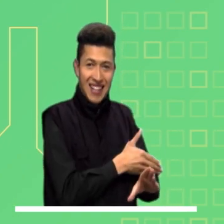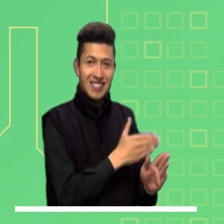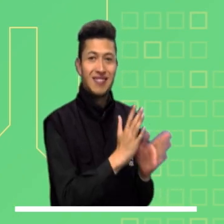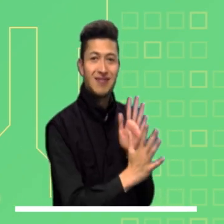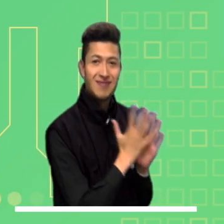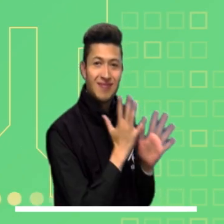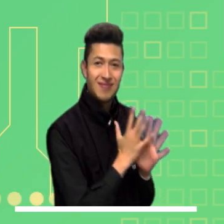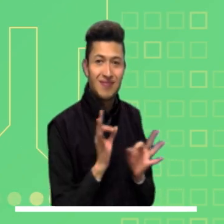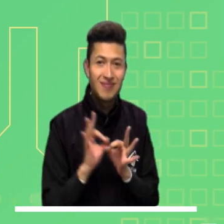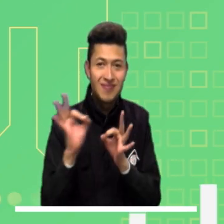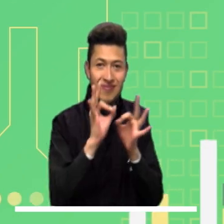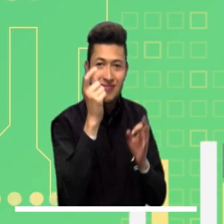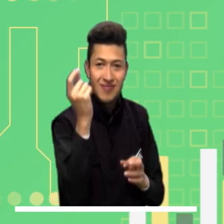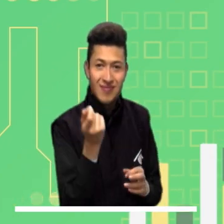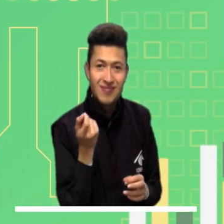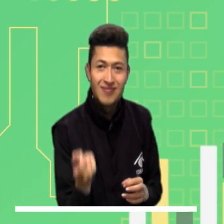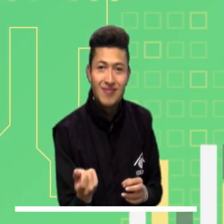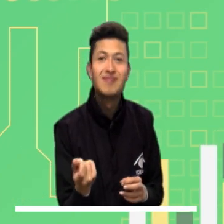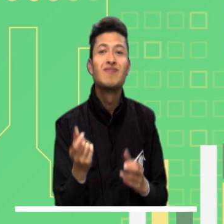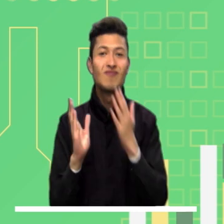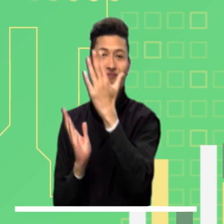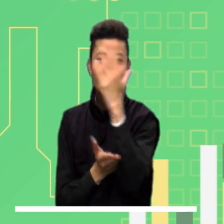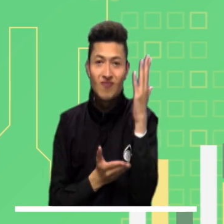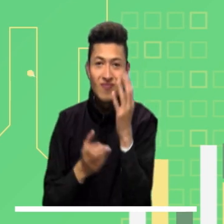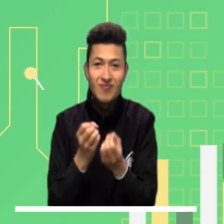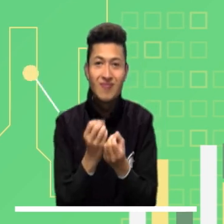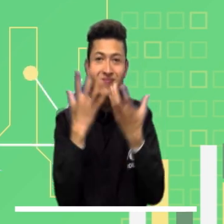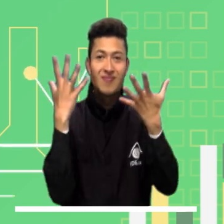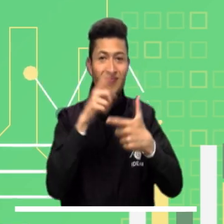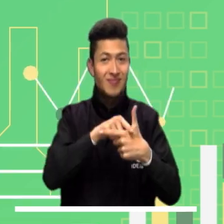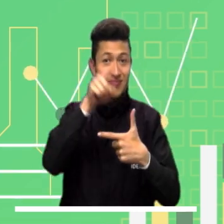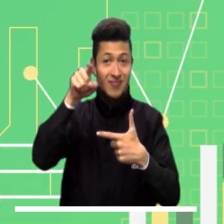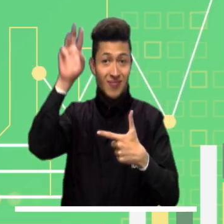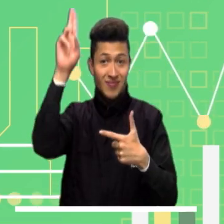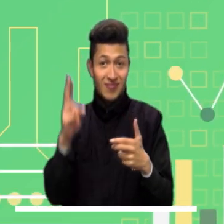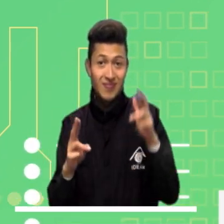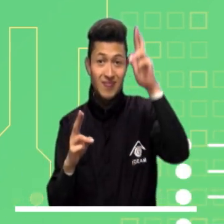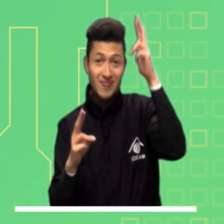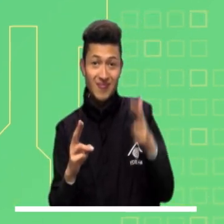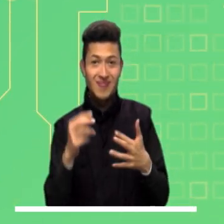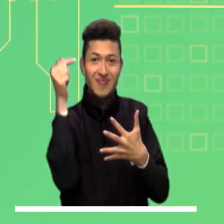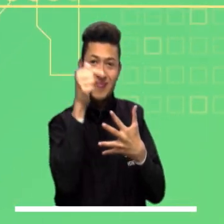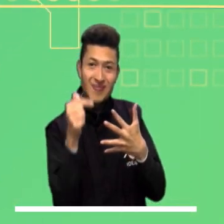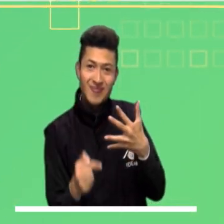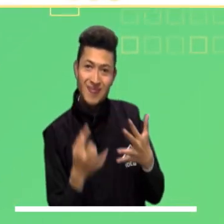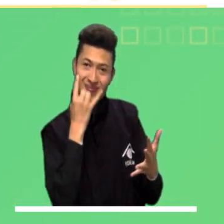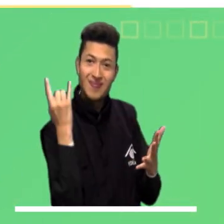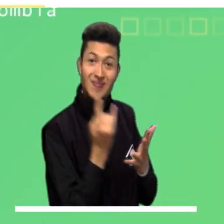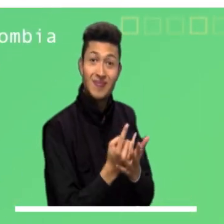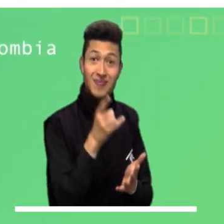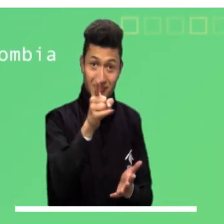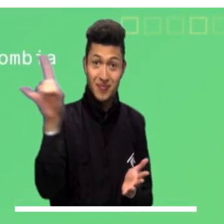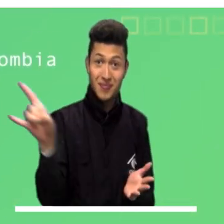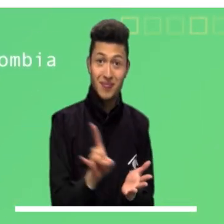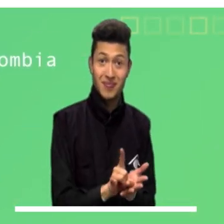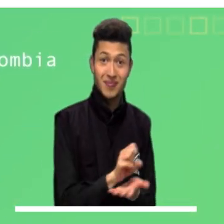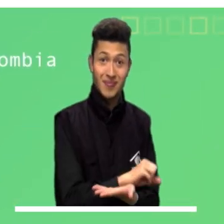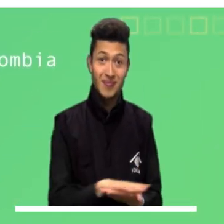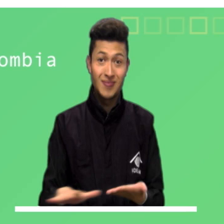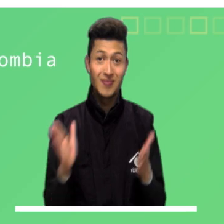satelitales y conozca las principales alertas tempranas. Información detallada a nivel municipal, cifras de